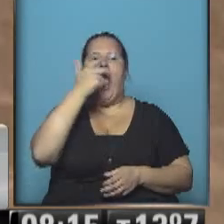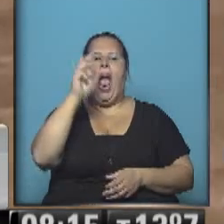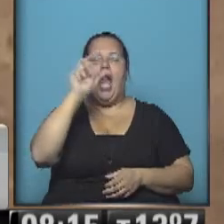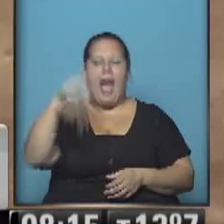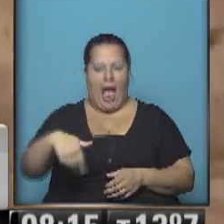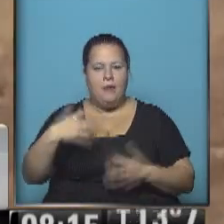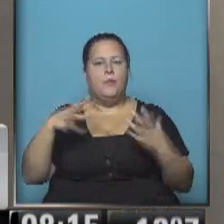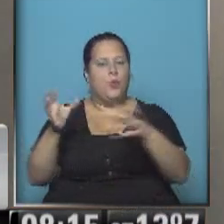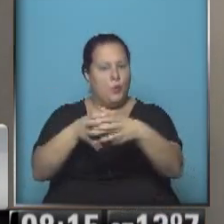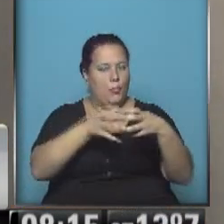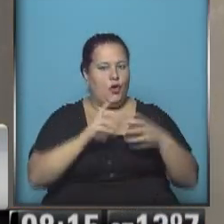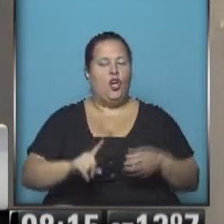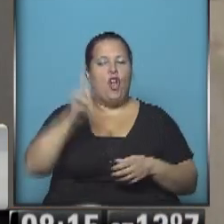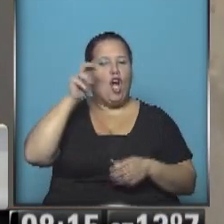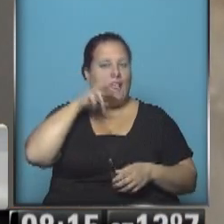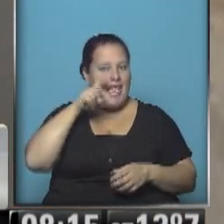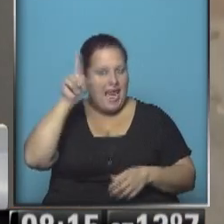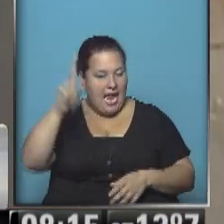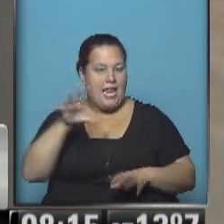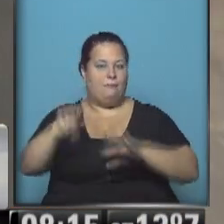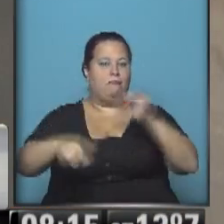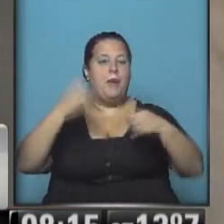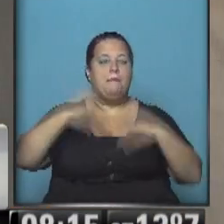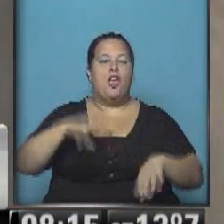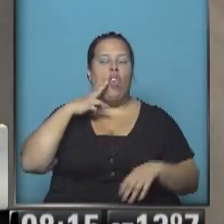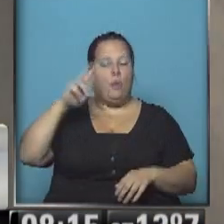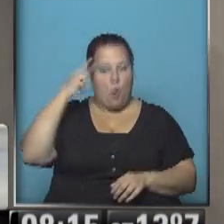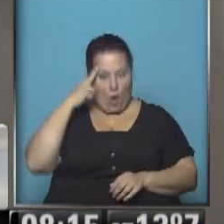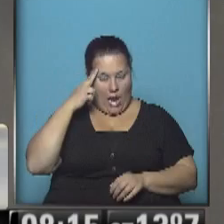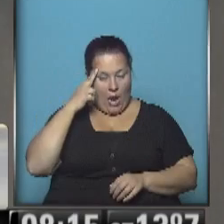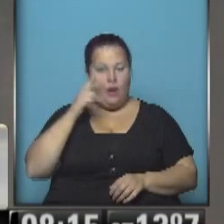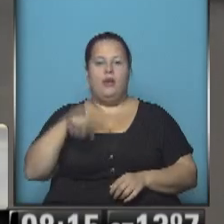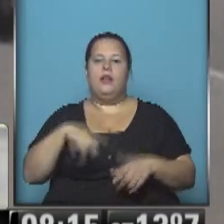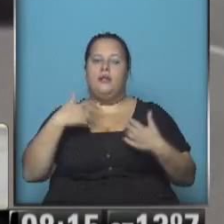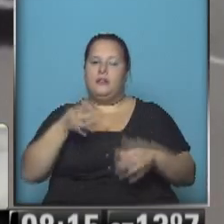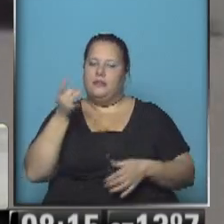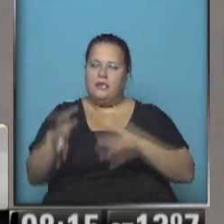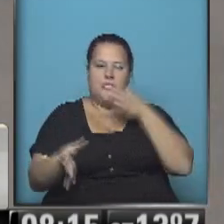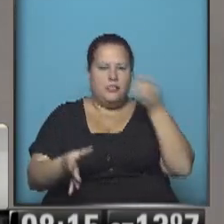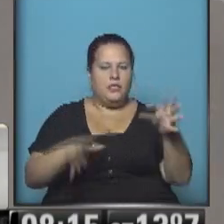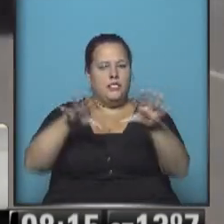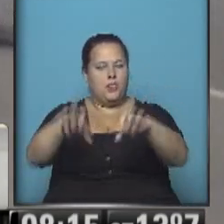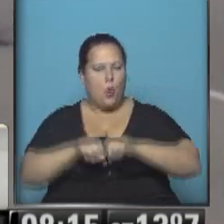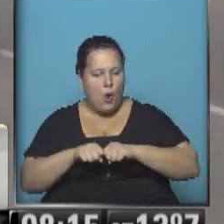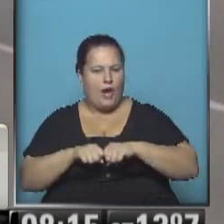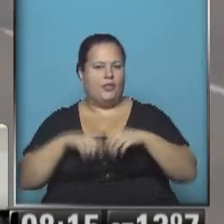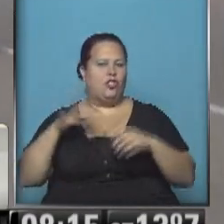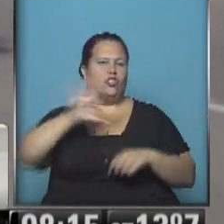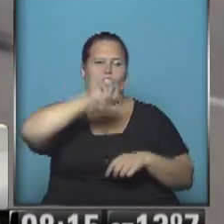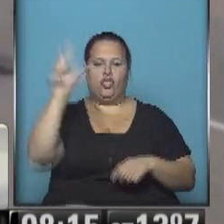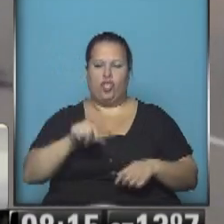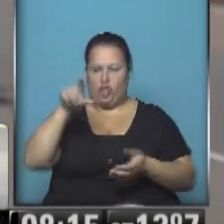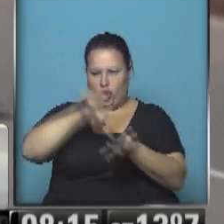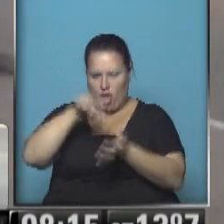controla varios estados del norte de nigeria desde 29 y lleva a cabo atentados y secuestros en todo el